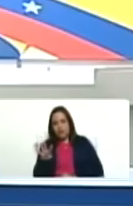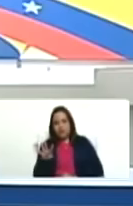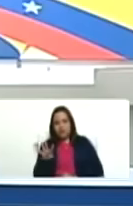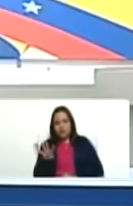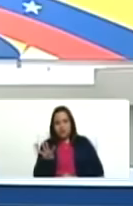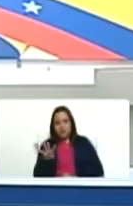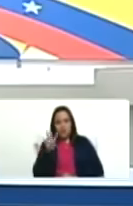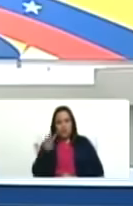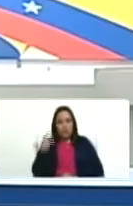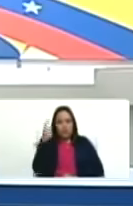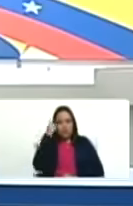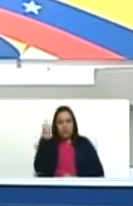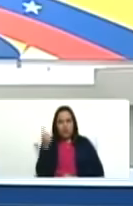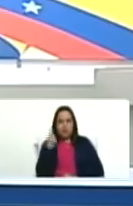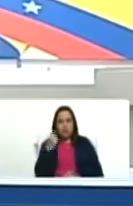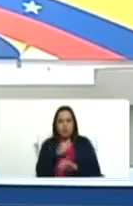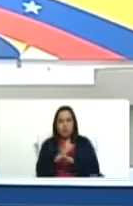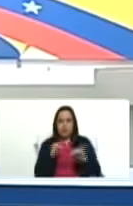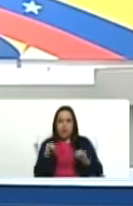4 días.